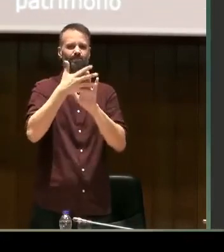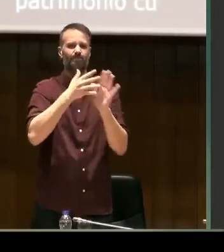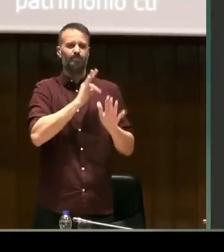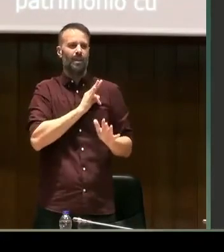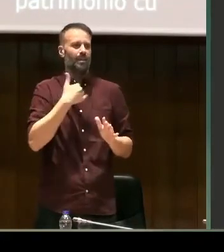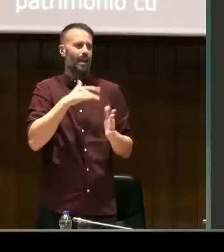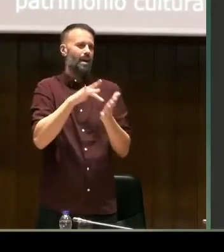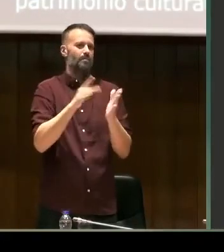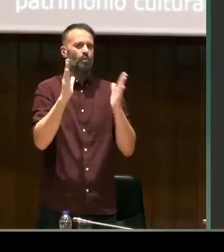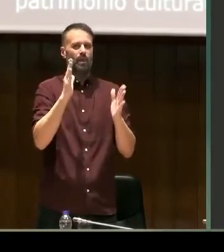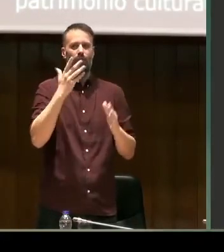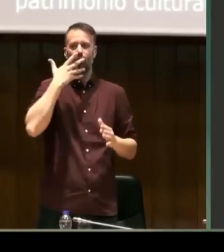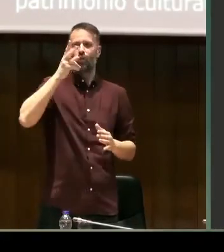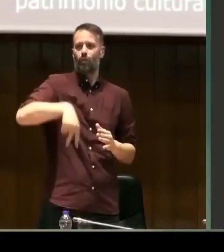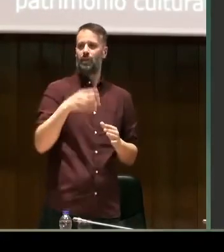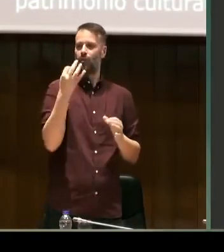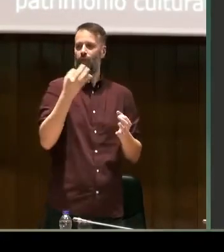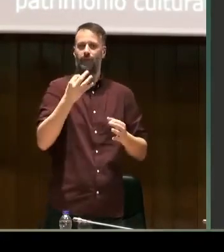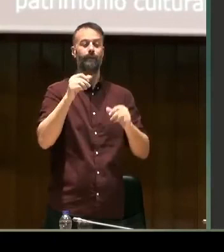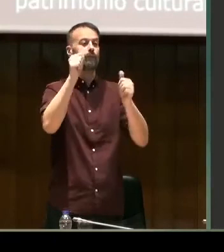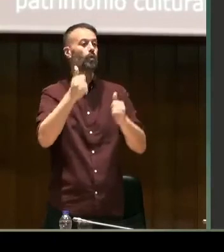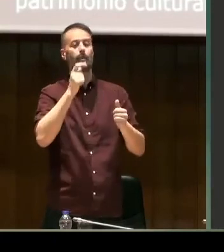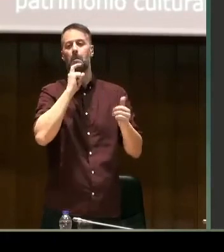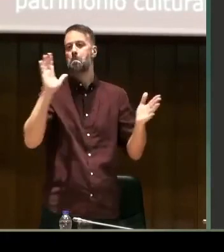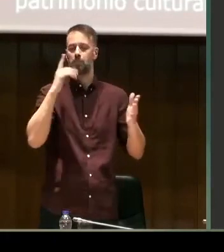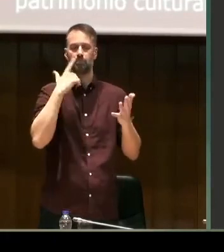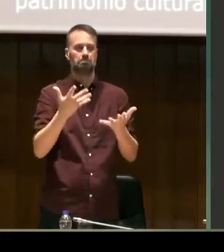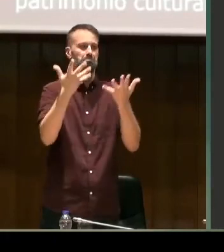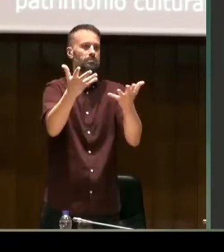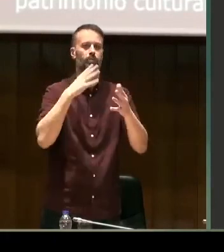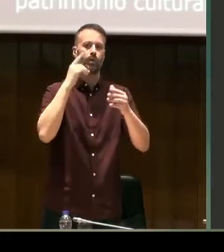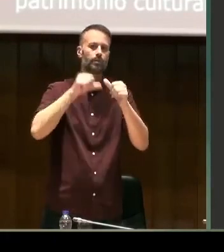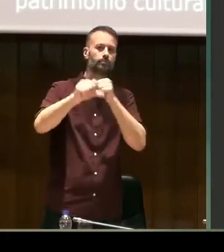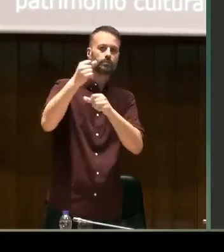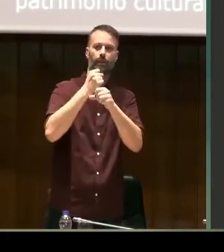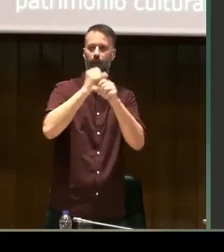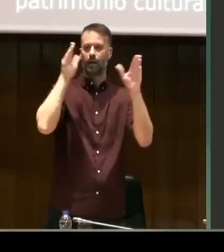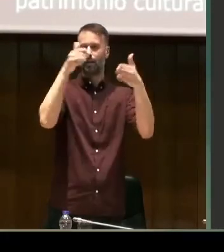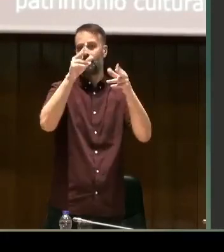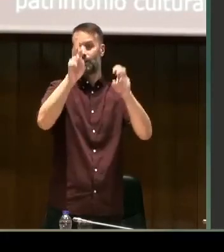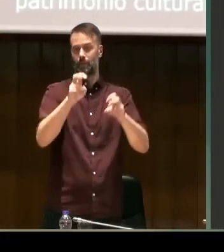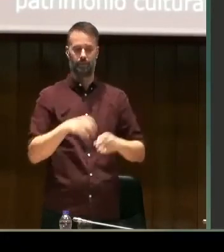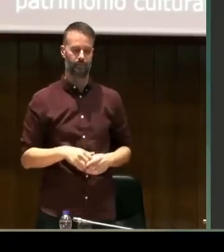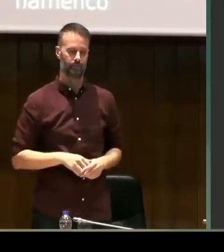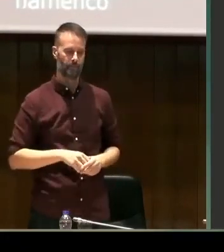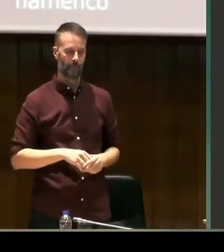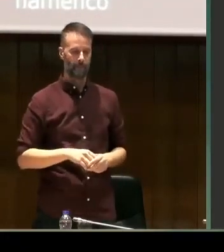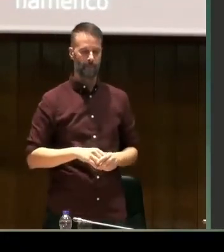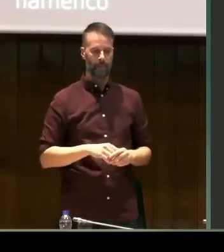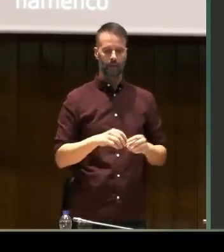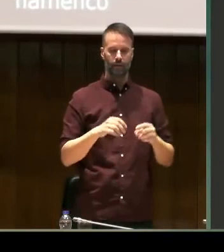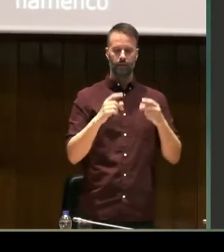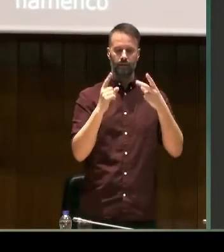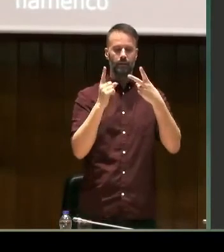¿Habría alguna forma de también conseguir este mérito y este reconocimiento para las lenguas de signos? Yo lo arrojo para que se trabaje